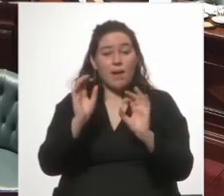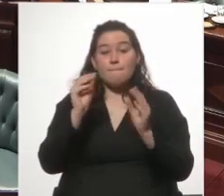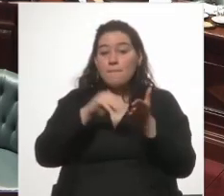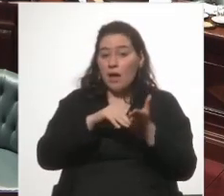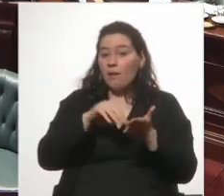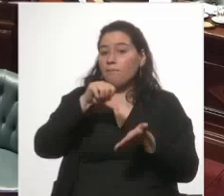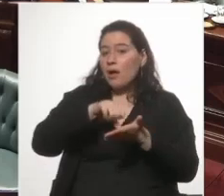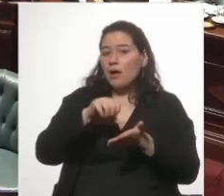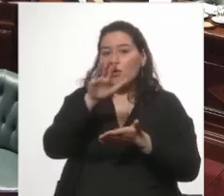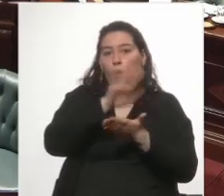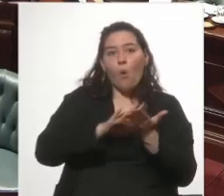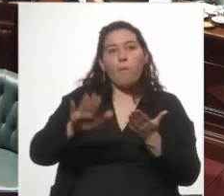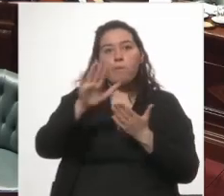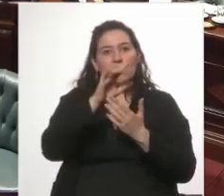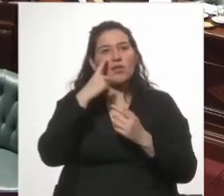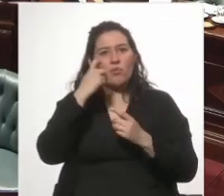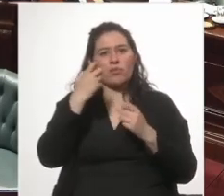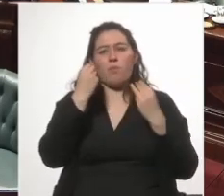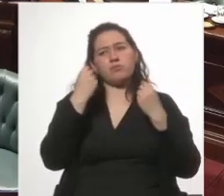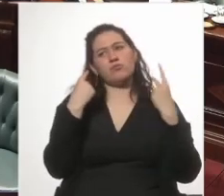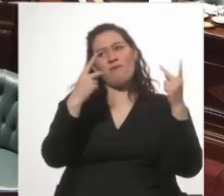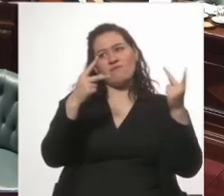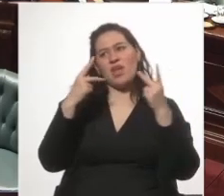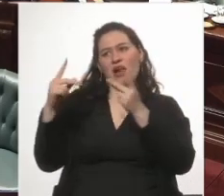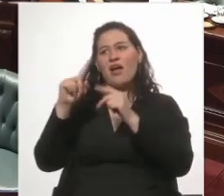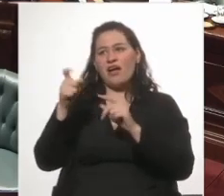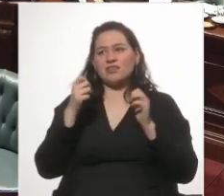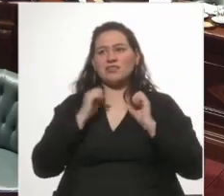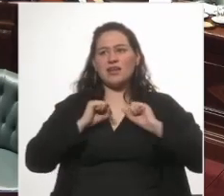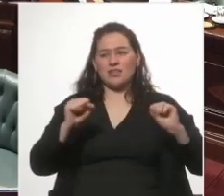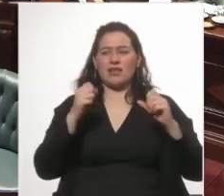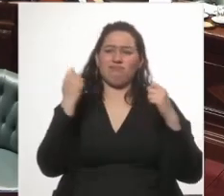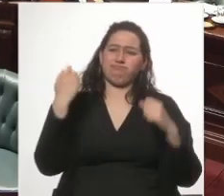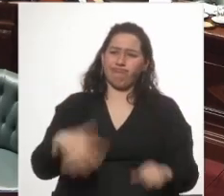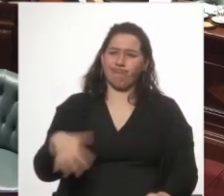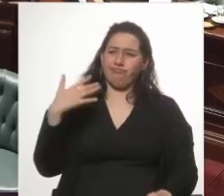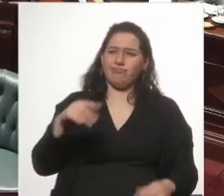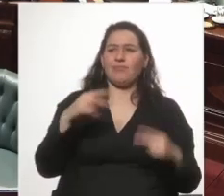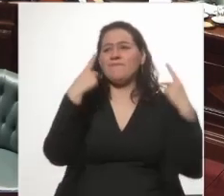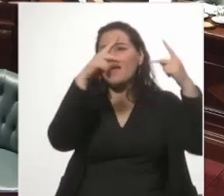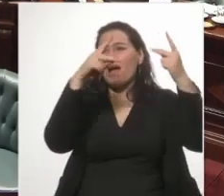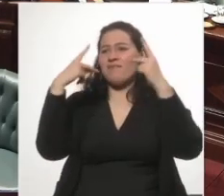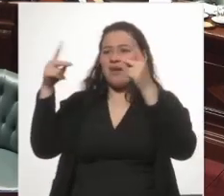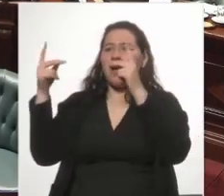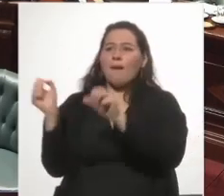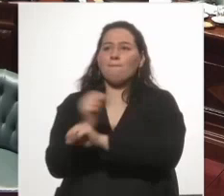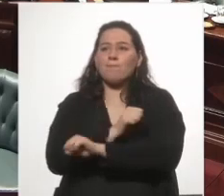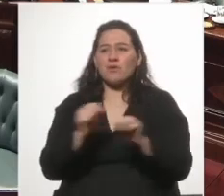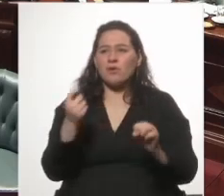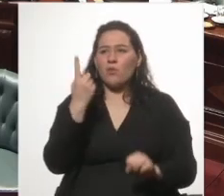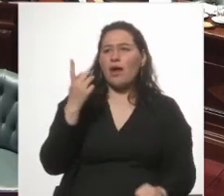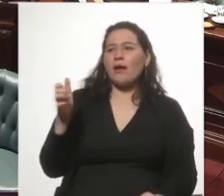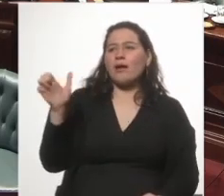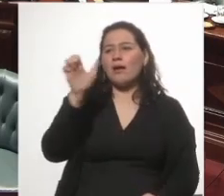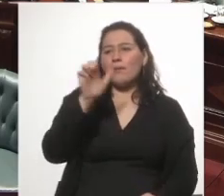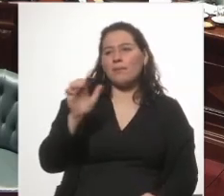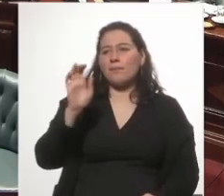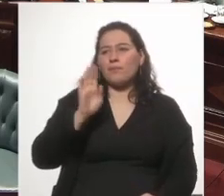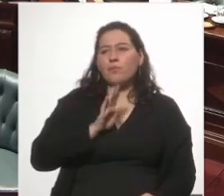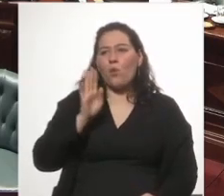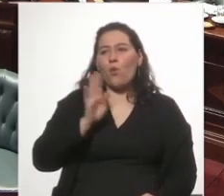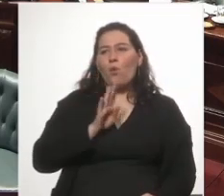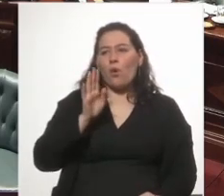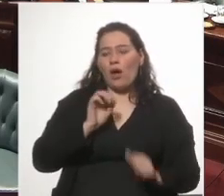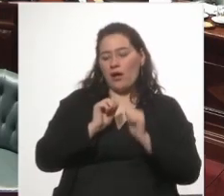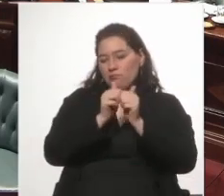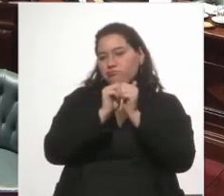de una sucesión de viajes de un exsecretario de la Presidencia con costos exorbitantes y una inexplicable compañía femenina para asistir a